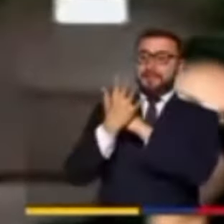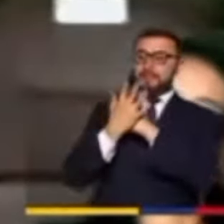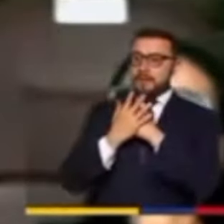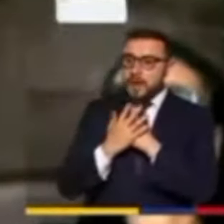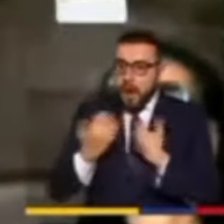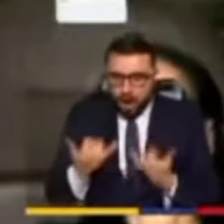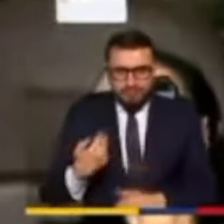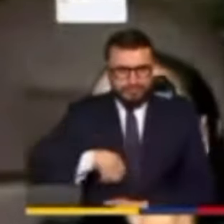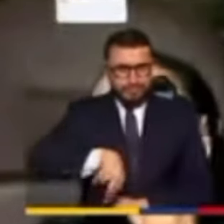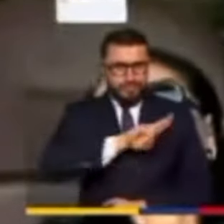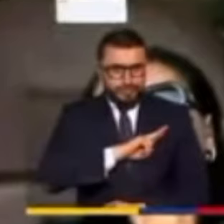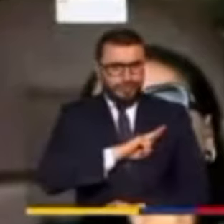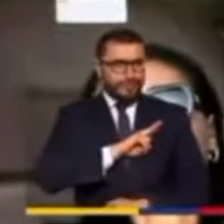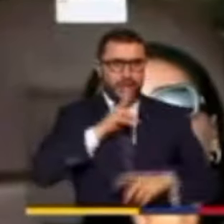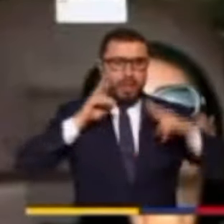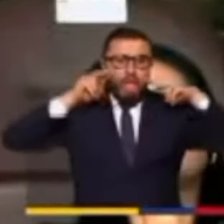somos nosotros los chuzadores,